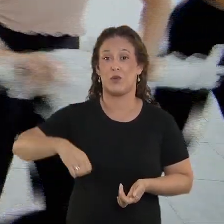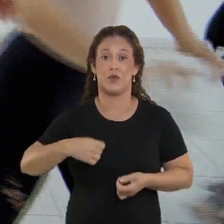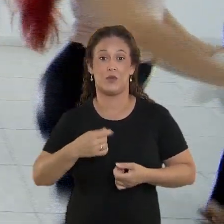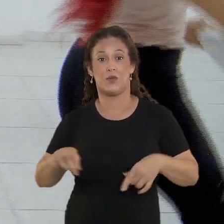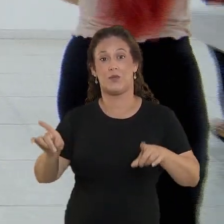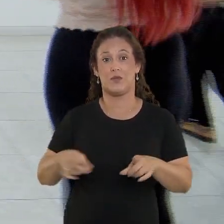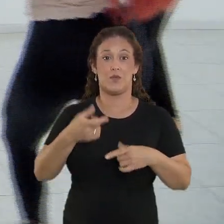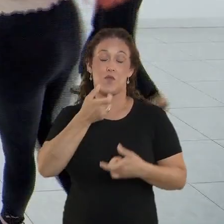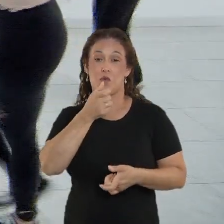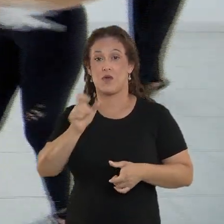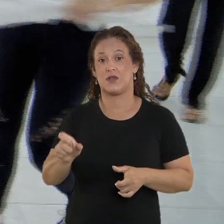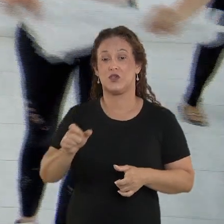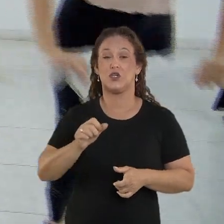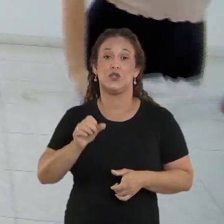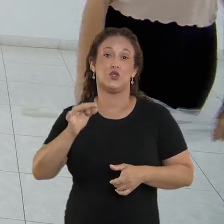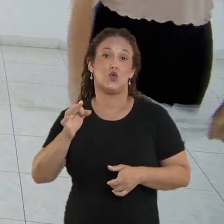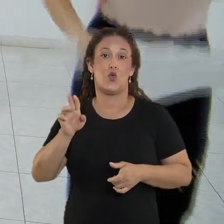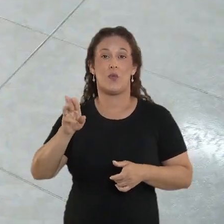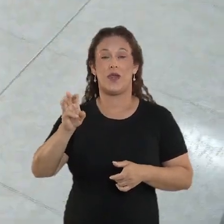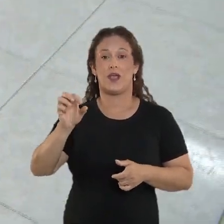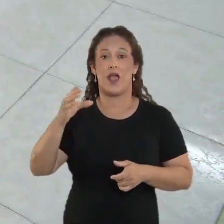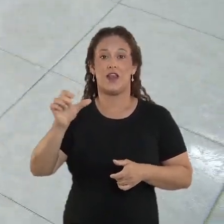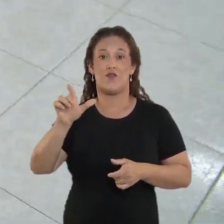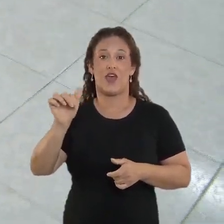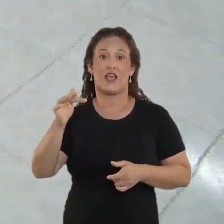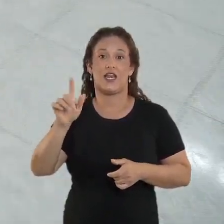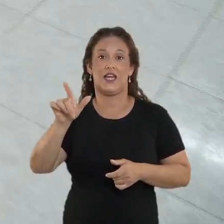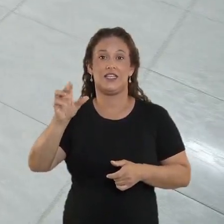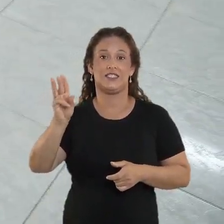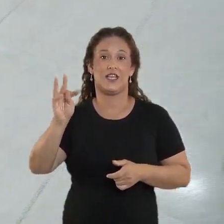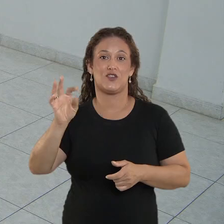la frase compadreja, la palabra más atroz.